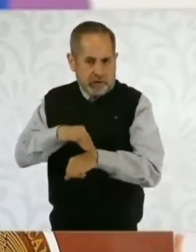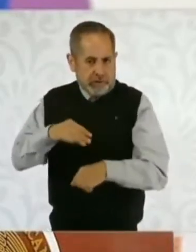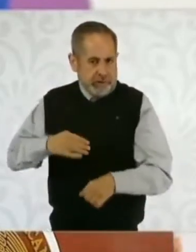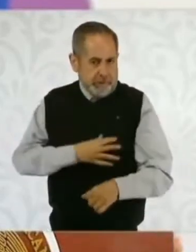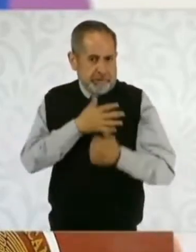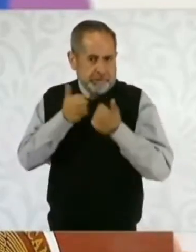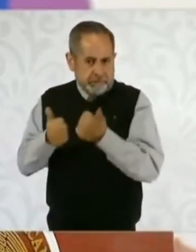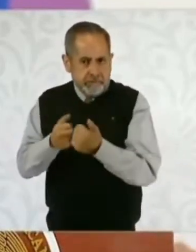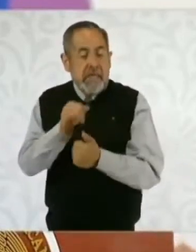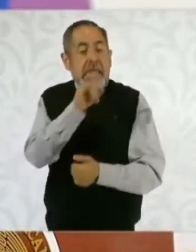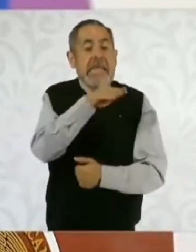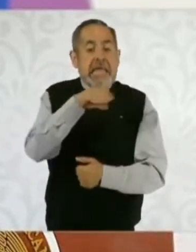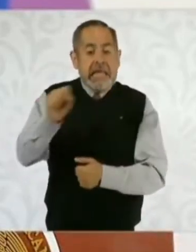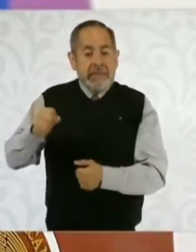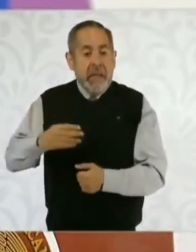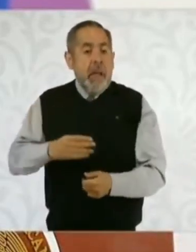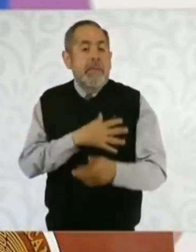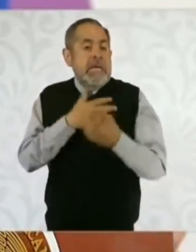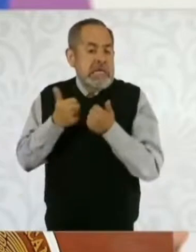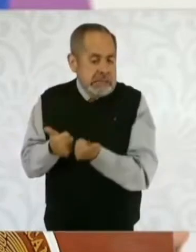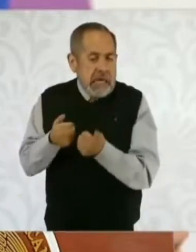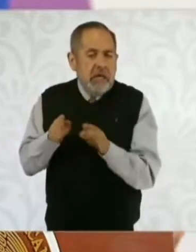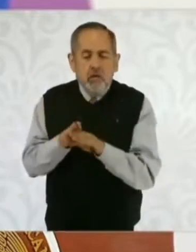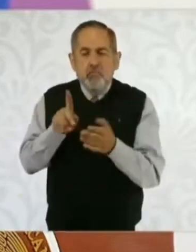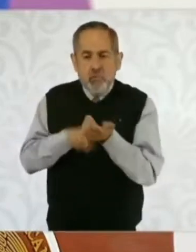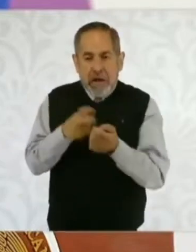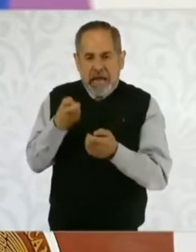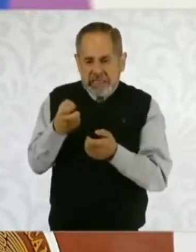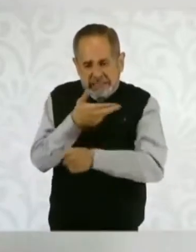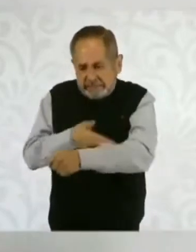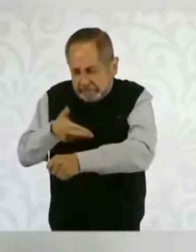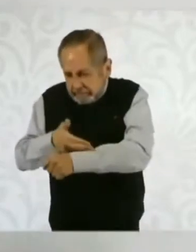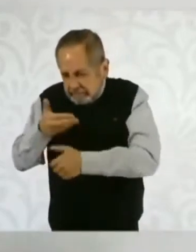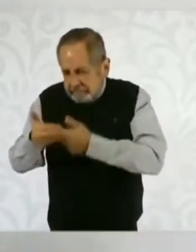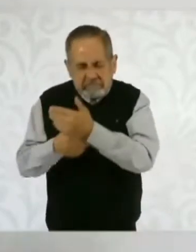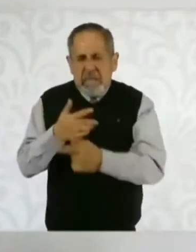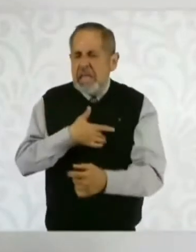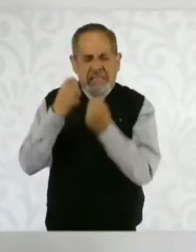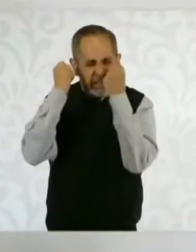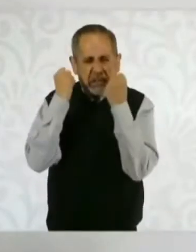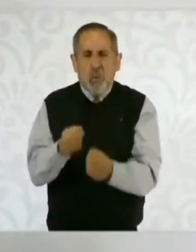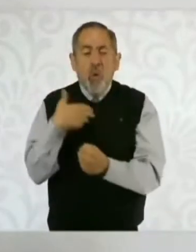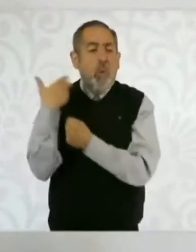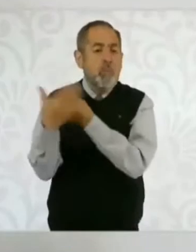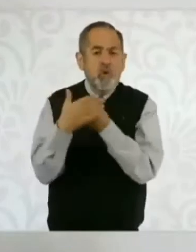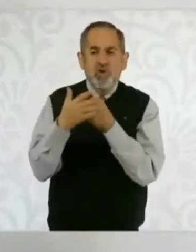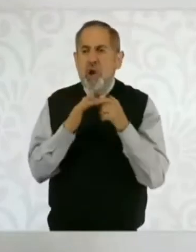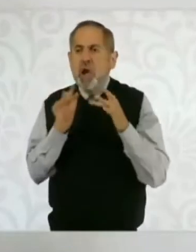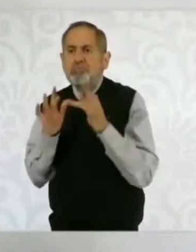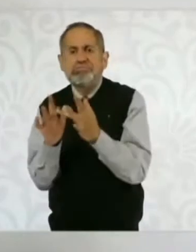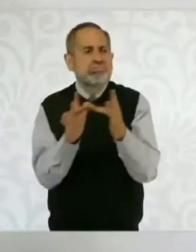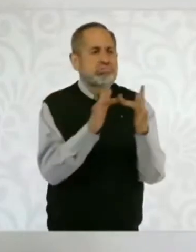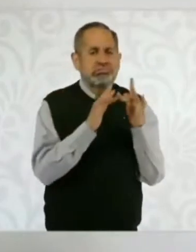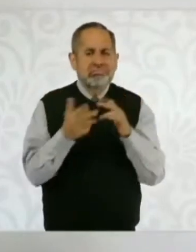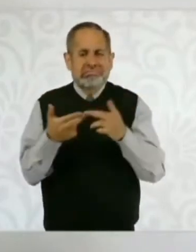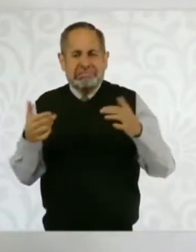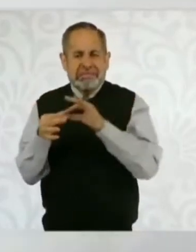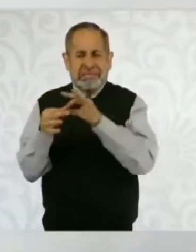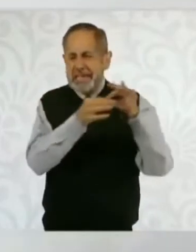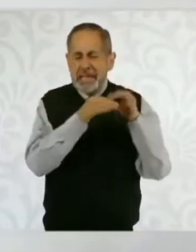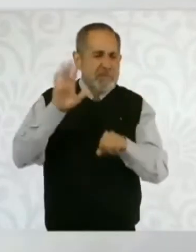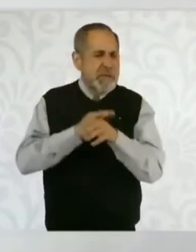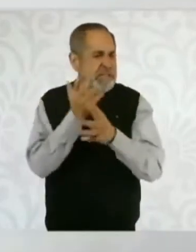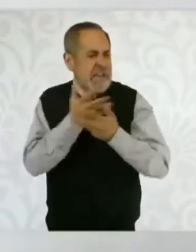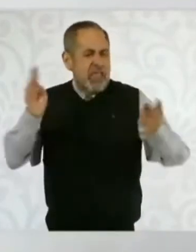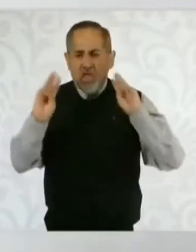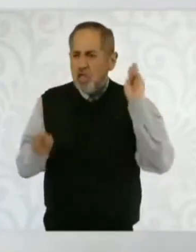iniciativa del IMSS Bienestar, a través de la cual lograremos consolidar la red de servicios públicos de salud más grande